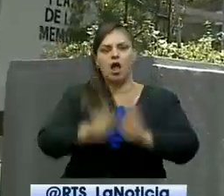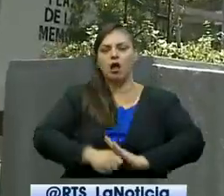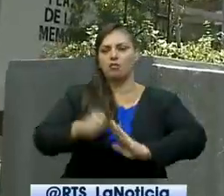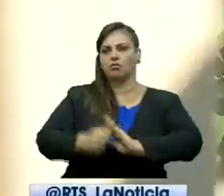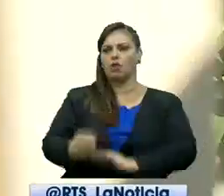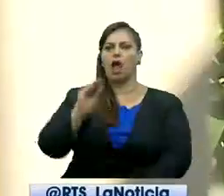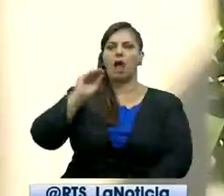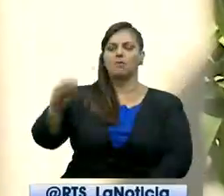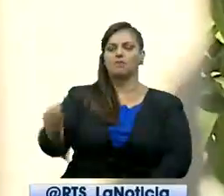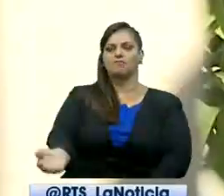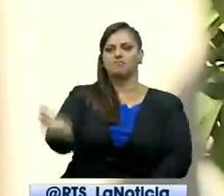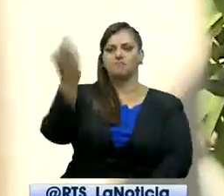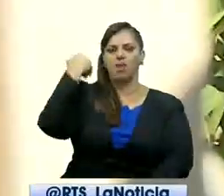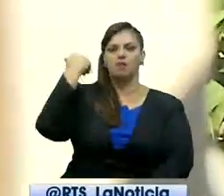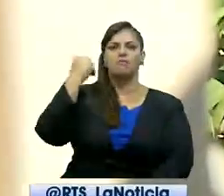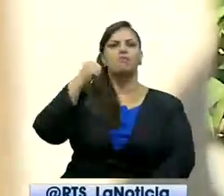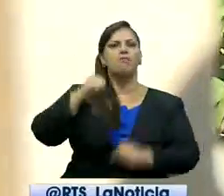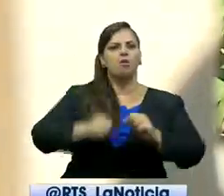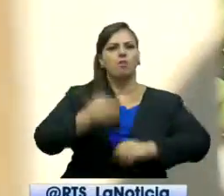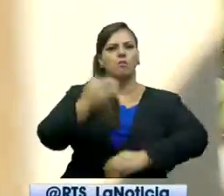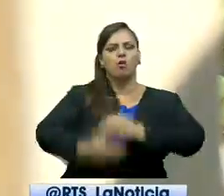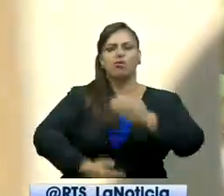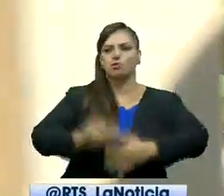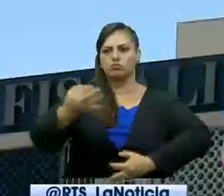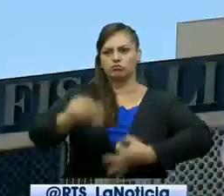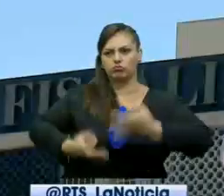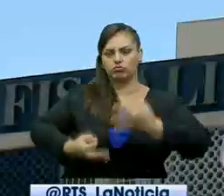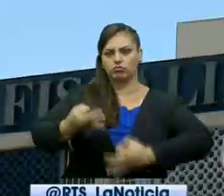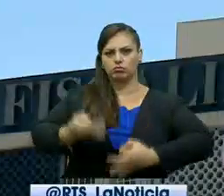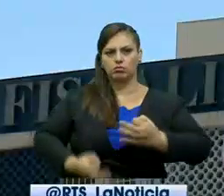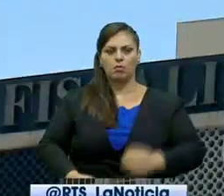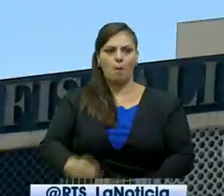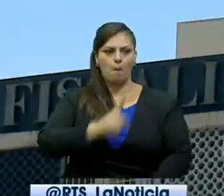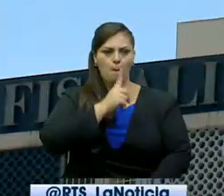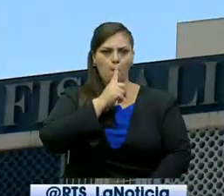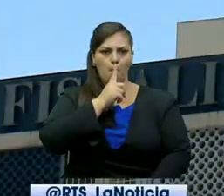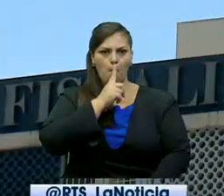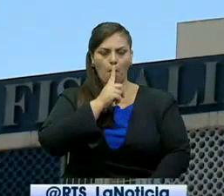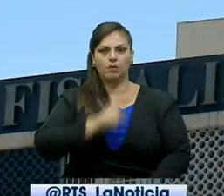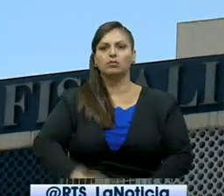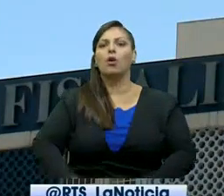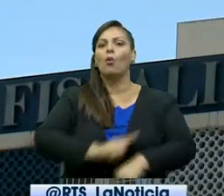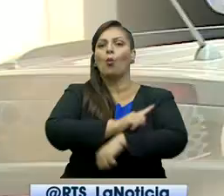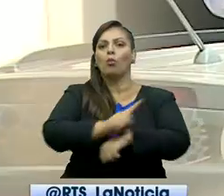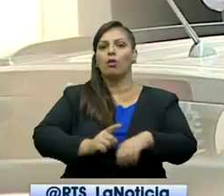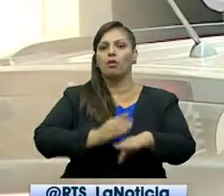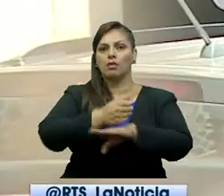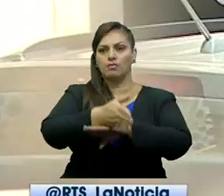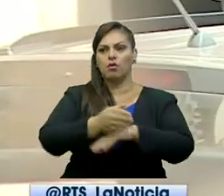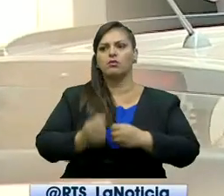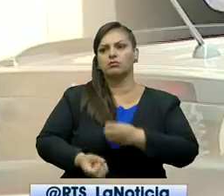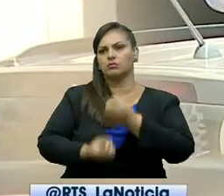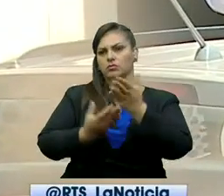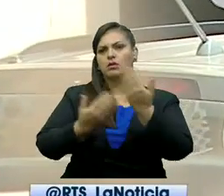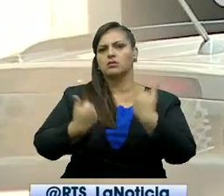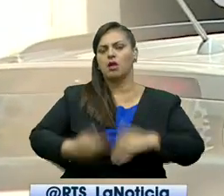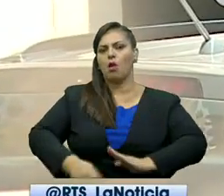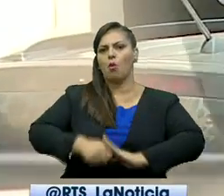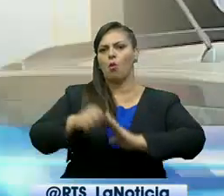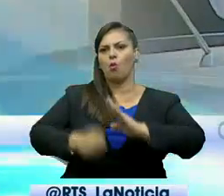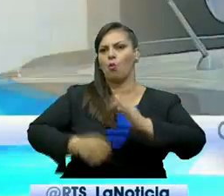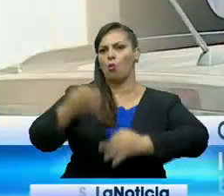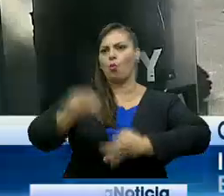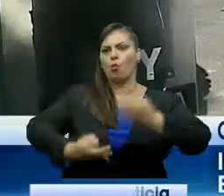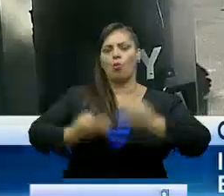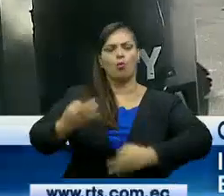pendientes. A su ingreso, Capaya evitó dar declaraciones. Una hora más tarde se conocía que la diligencia había quedado pospuesta hasta el próximo